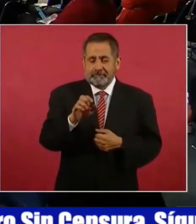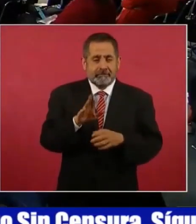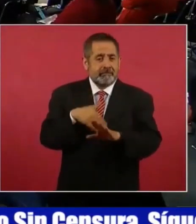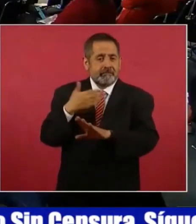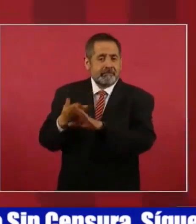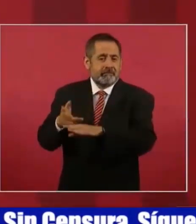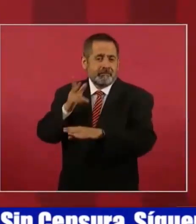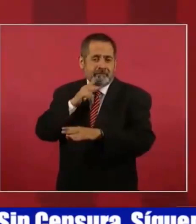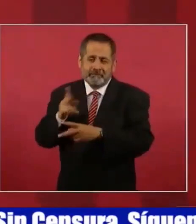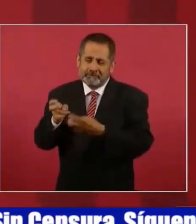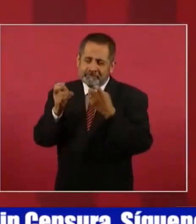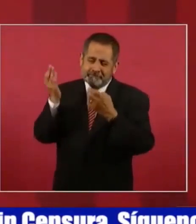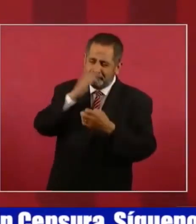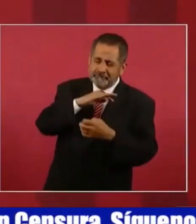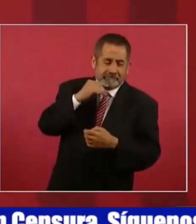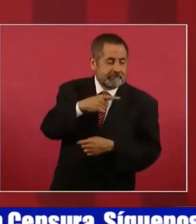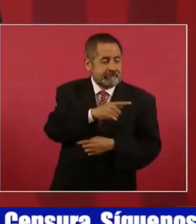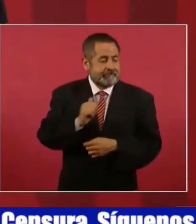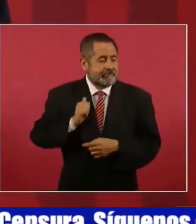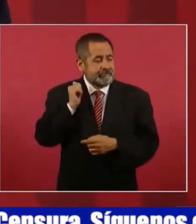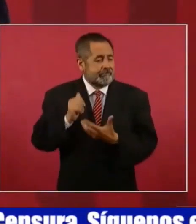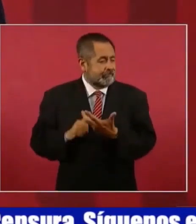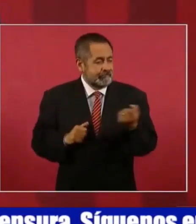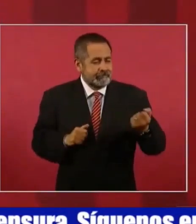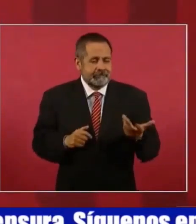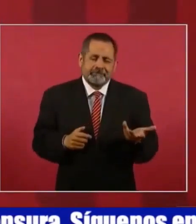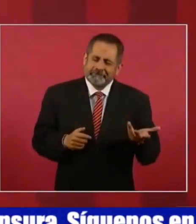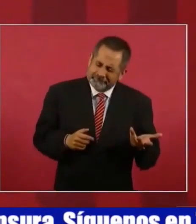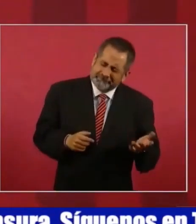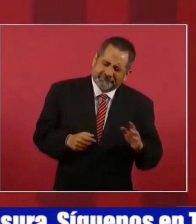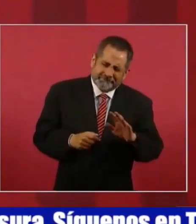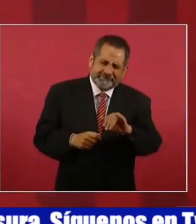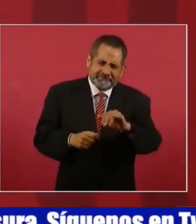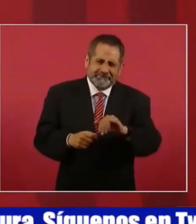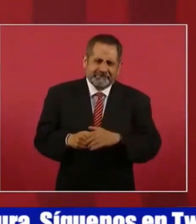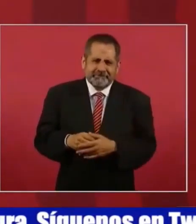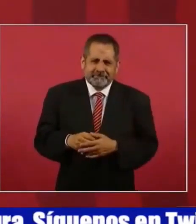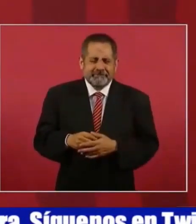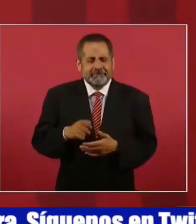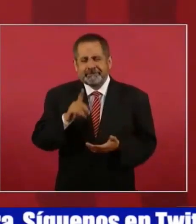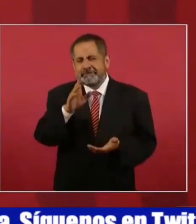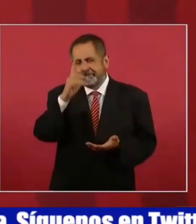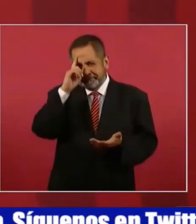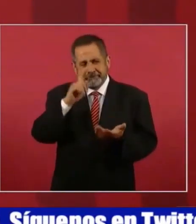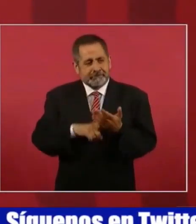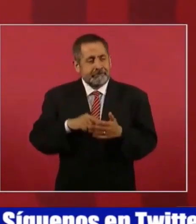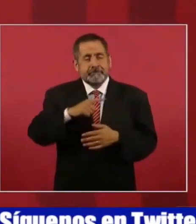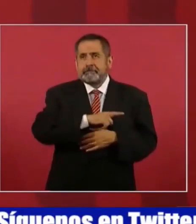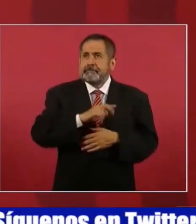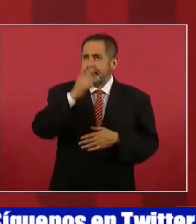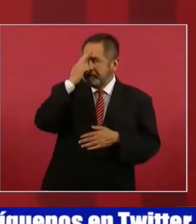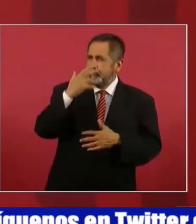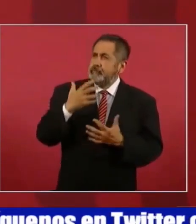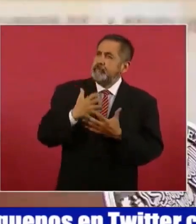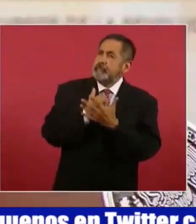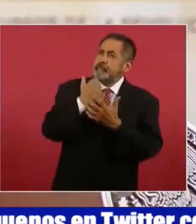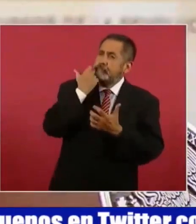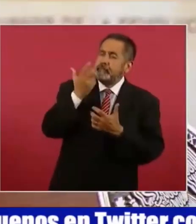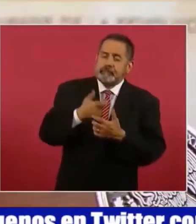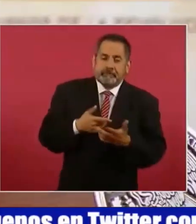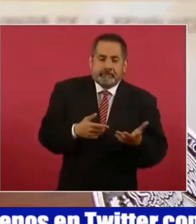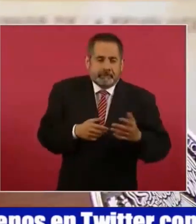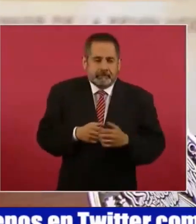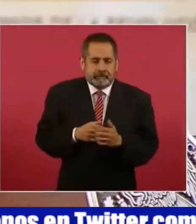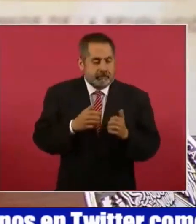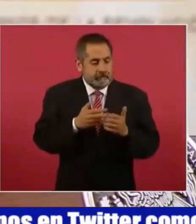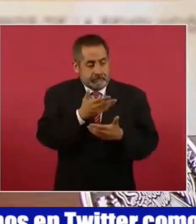presidente, bueno, el que fue presidente de la Cámara de Diputados, Porfirio Muñoz Ledo. Difiero mucho que sea el presidente de la República el que mantenga